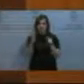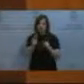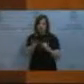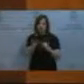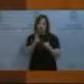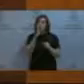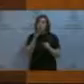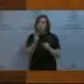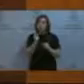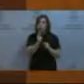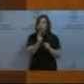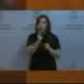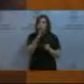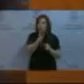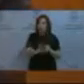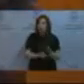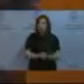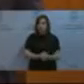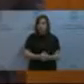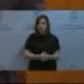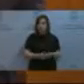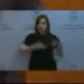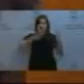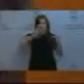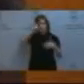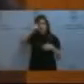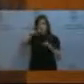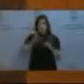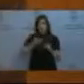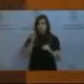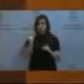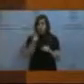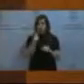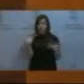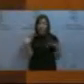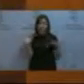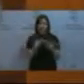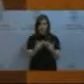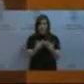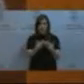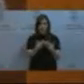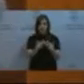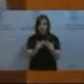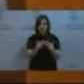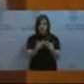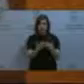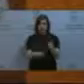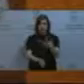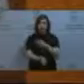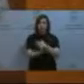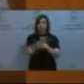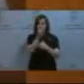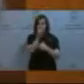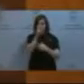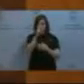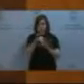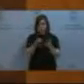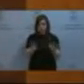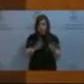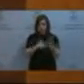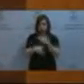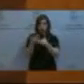pregunta porque usted sabe que, como he dicho antes, el accidente, y usted se ha referido a él, ocurrió en el año 2008. Usted dice que